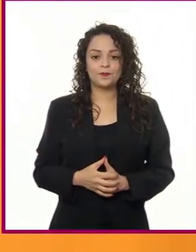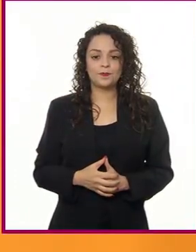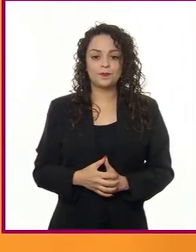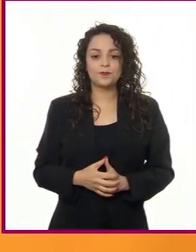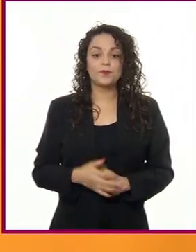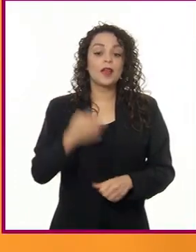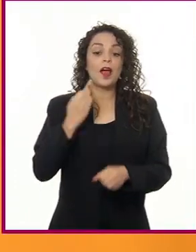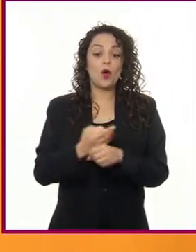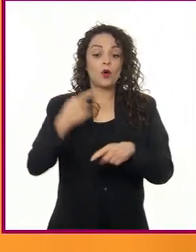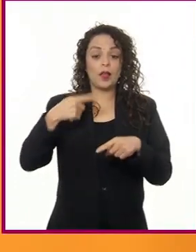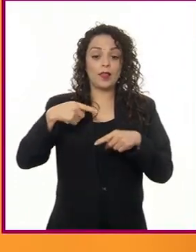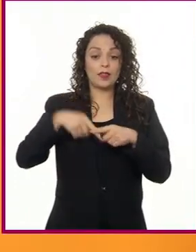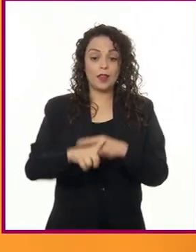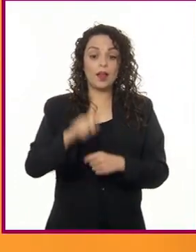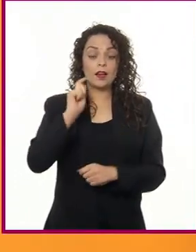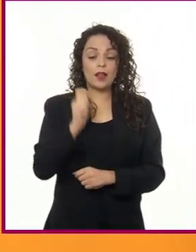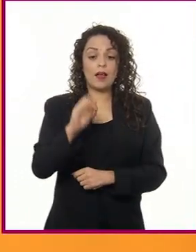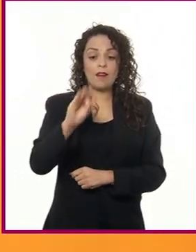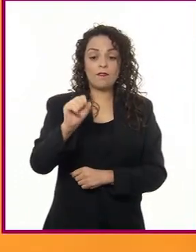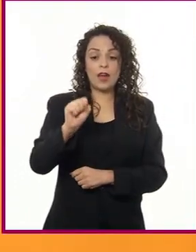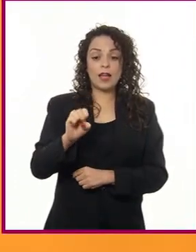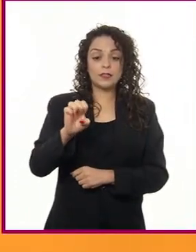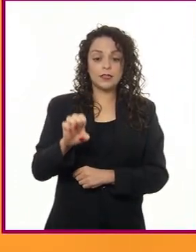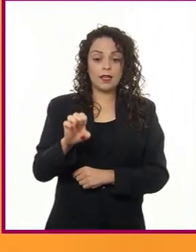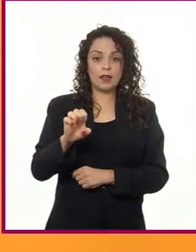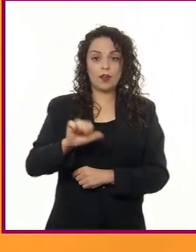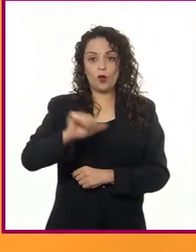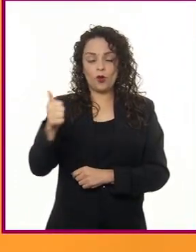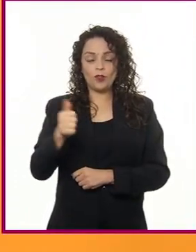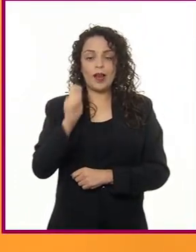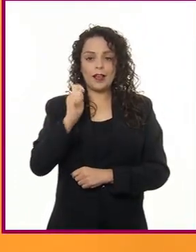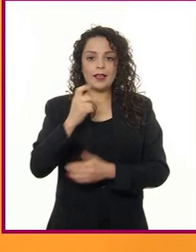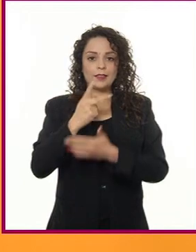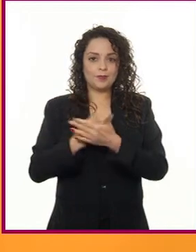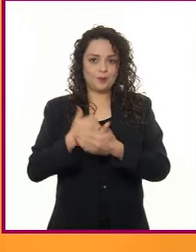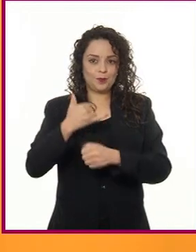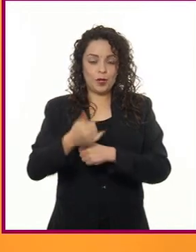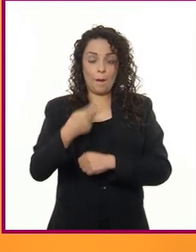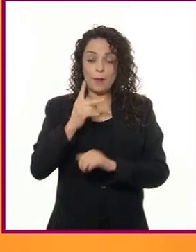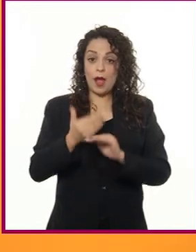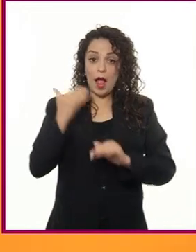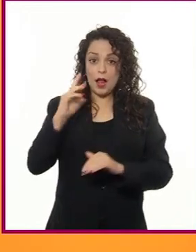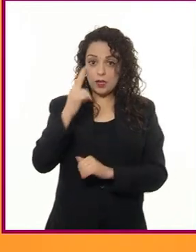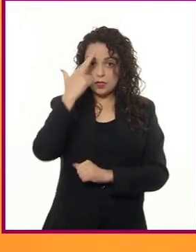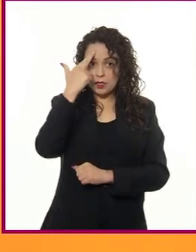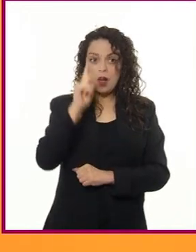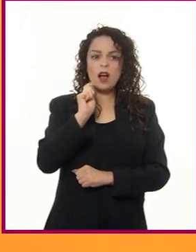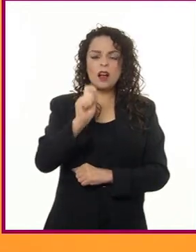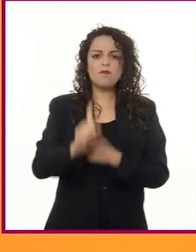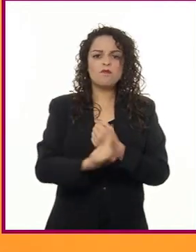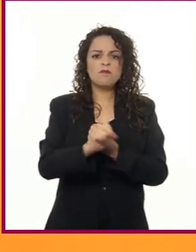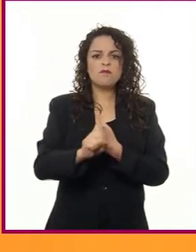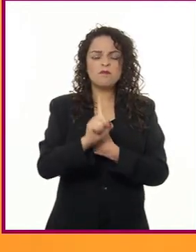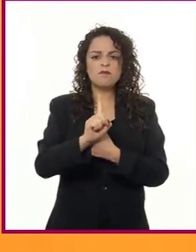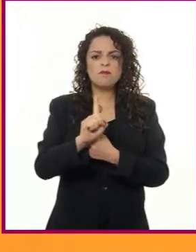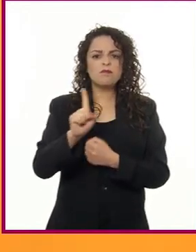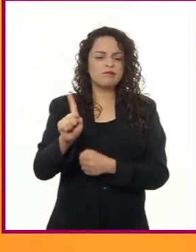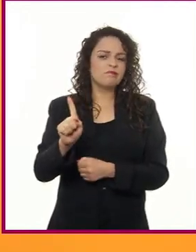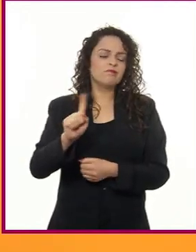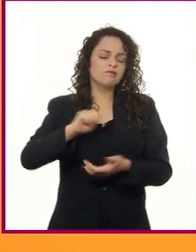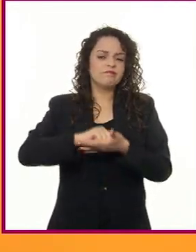de iniciar la siguiente fase del proyecto, no sin antes recordar el problema técnico que estamos